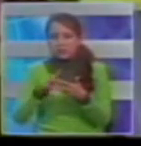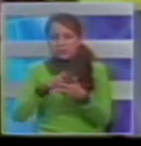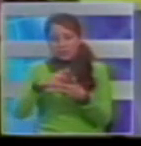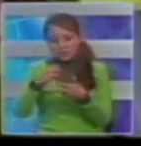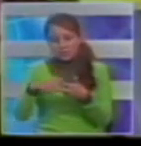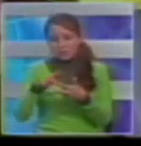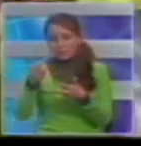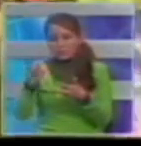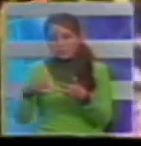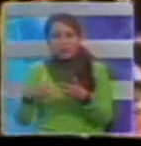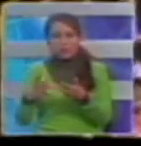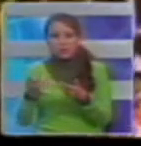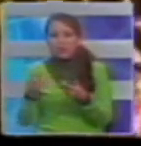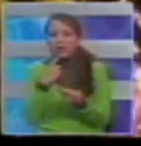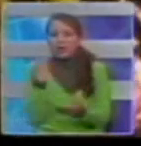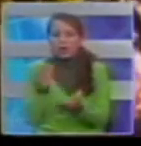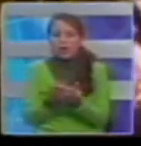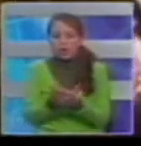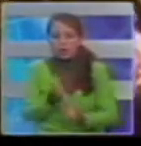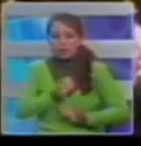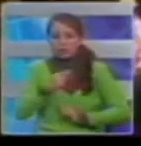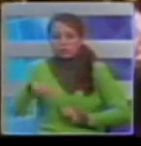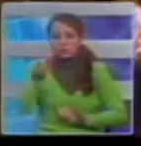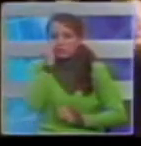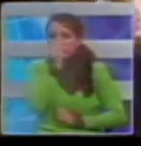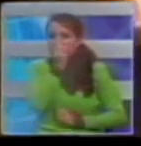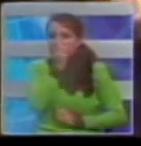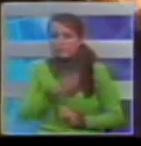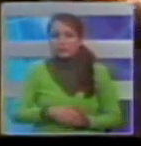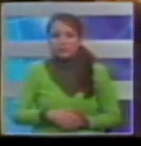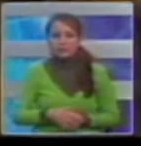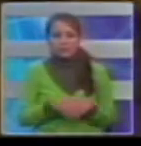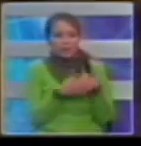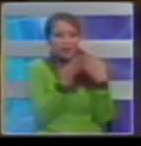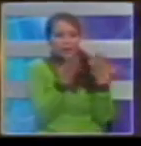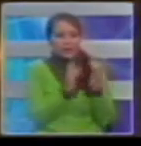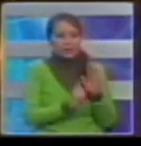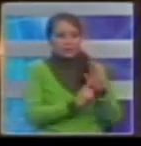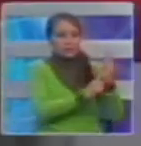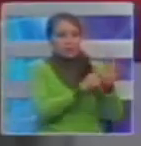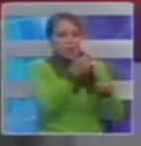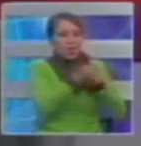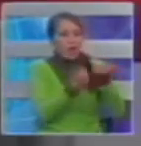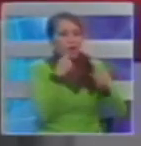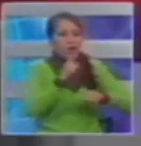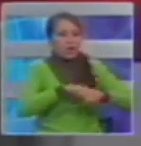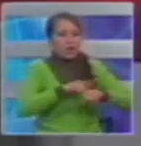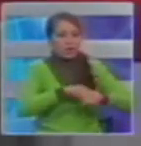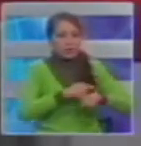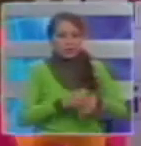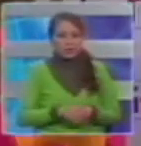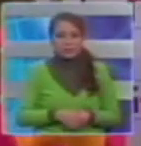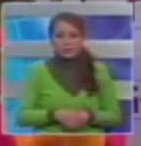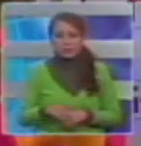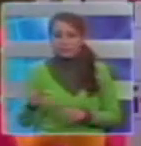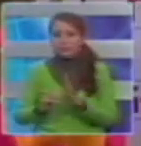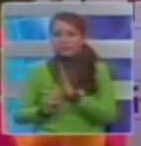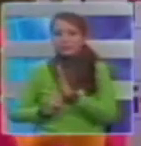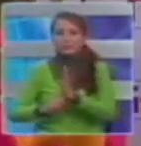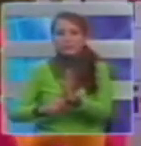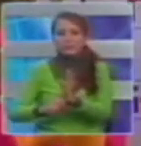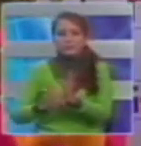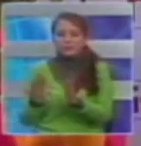$150 en bono para comprar plantas de Ecuagénera. ¿Y dónde se realizará la exposición y cuáles son los horarios? La exposición